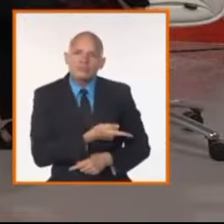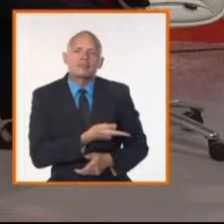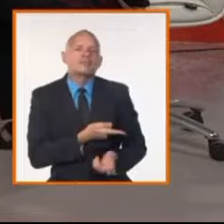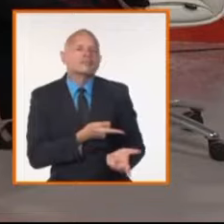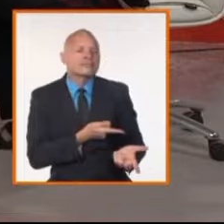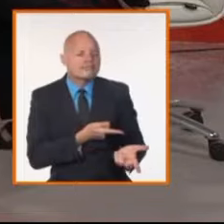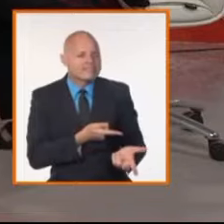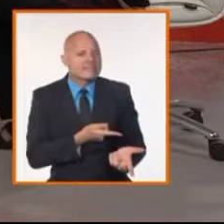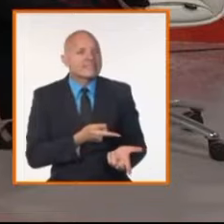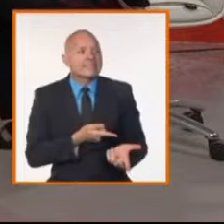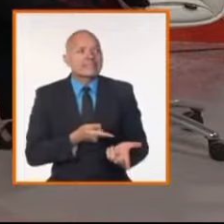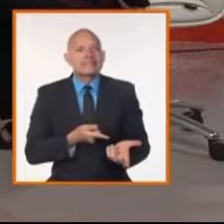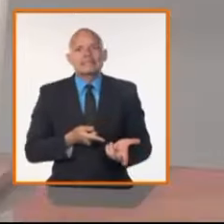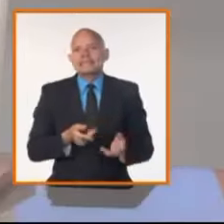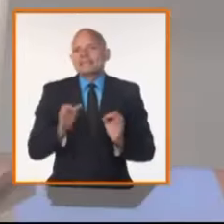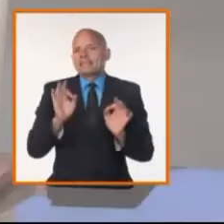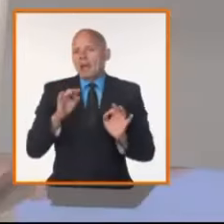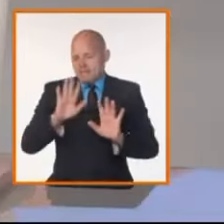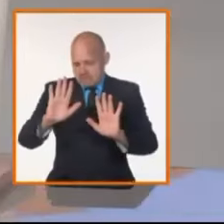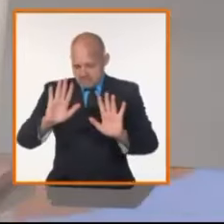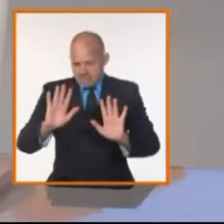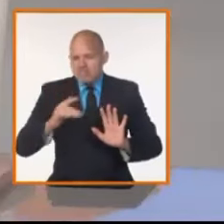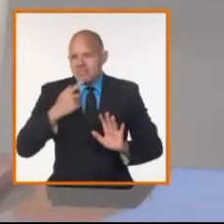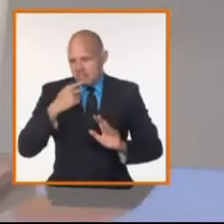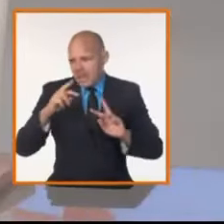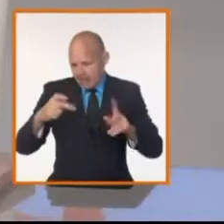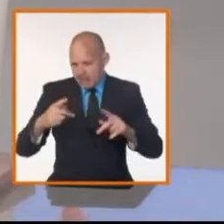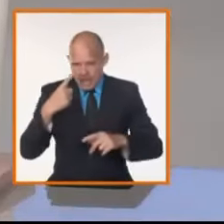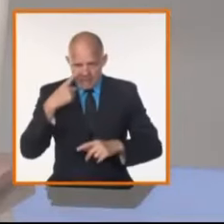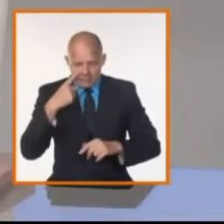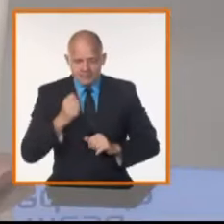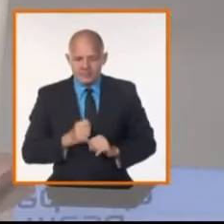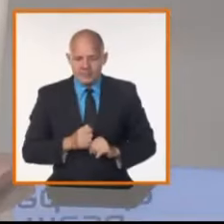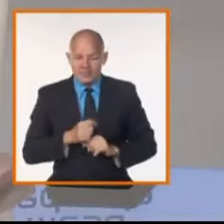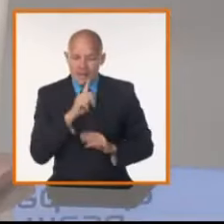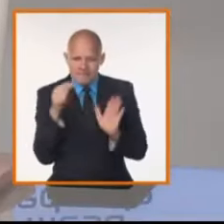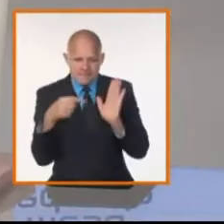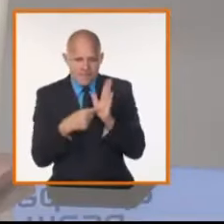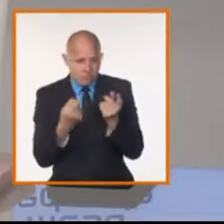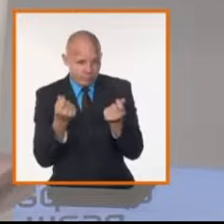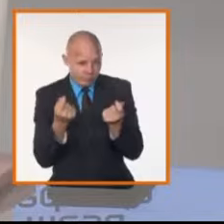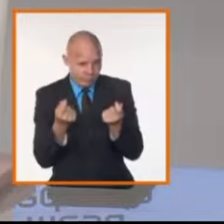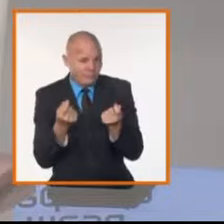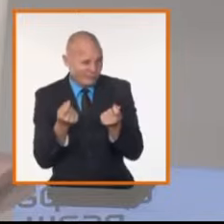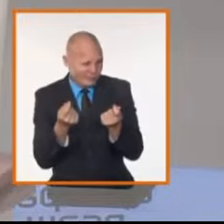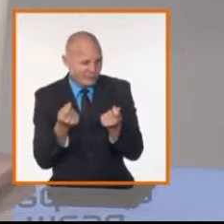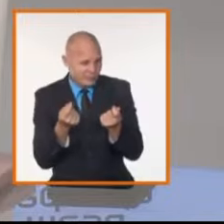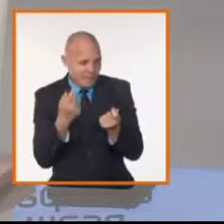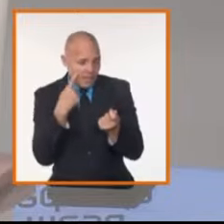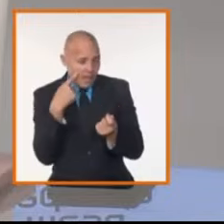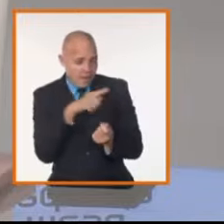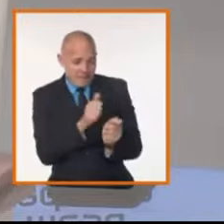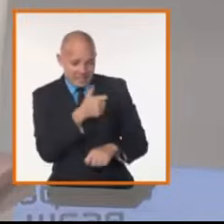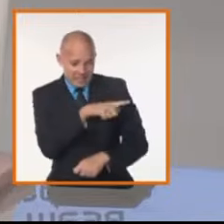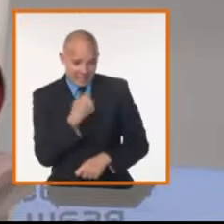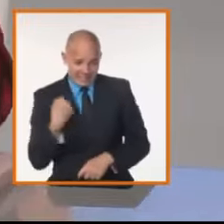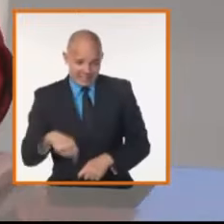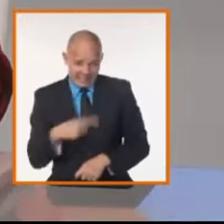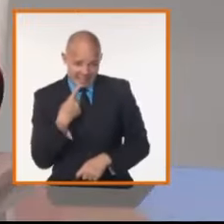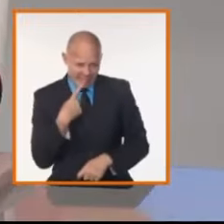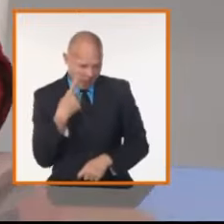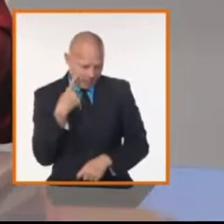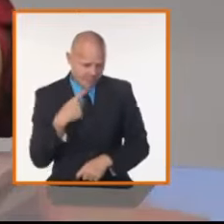me parece que es preciso en el tema de la de la economía uno de los puntos esenciales o sea Shin pin decía algo importante